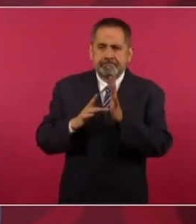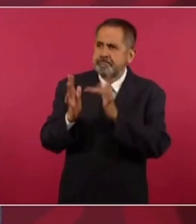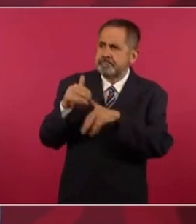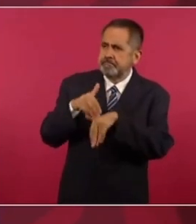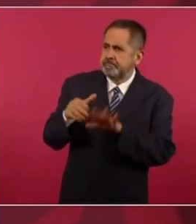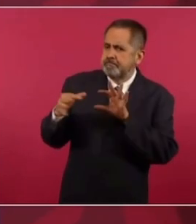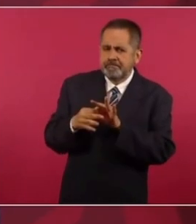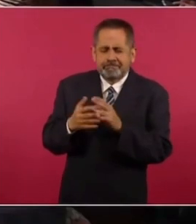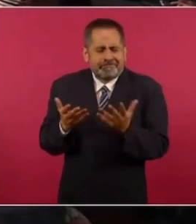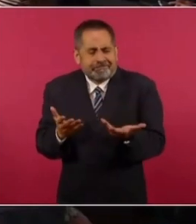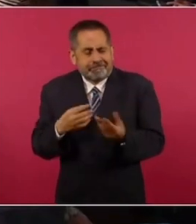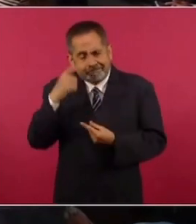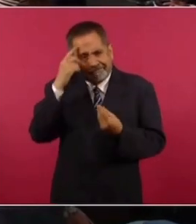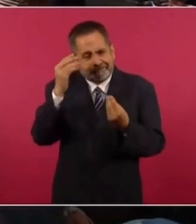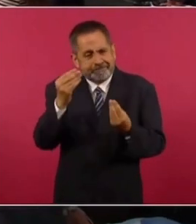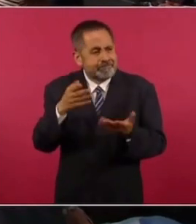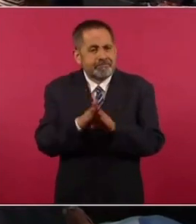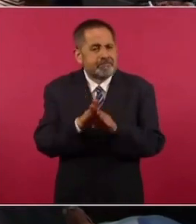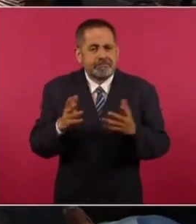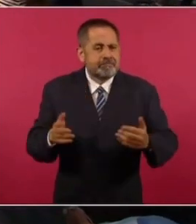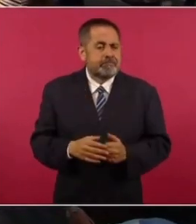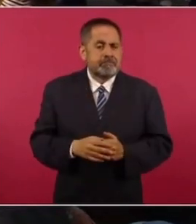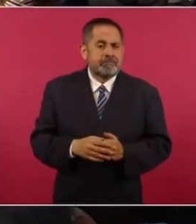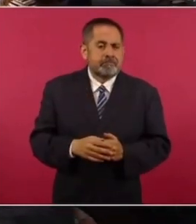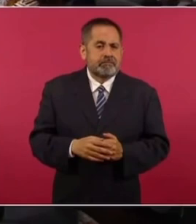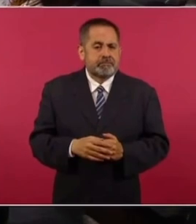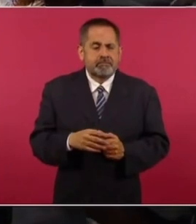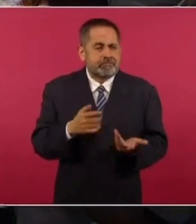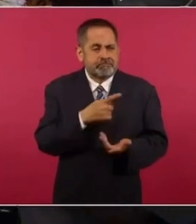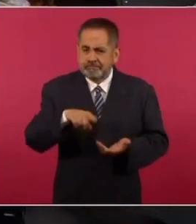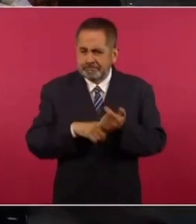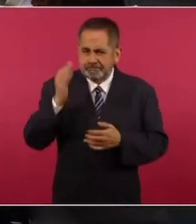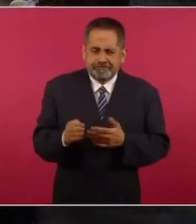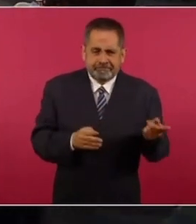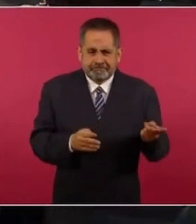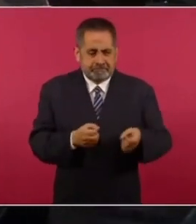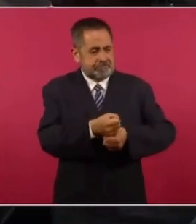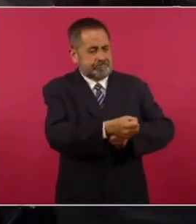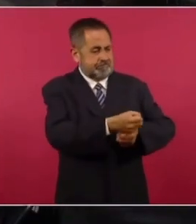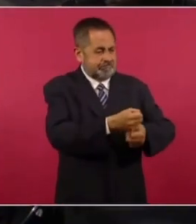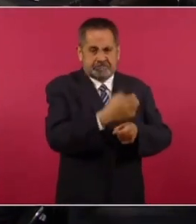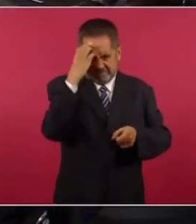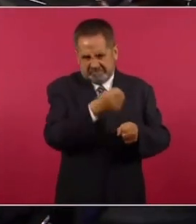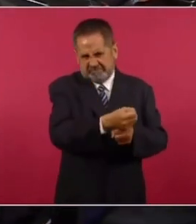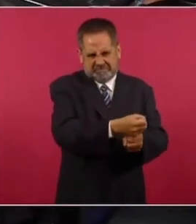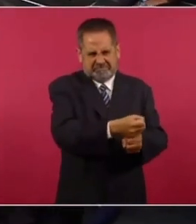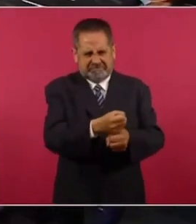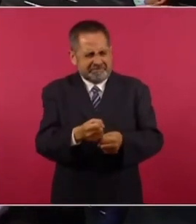¿cómo se va a aceptar la tortura?